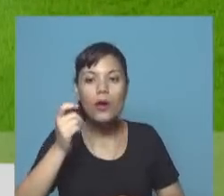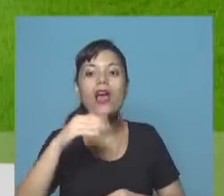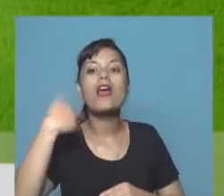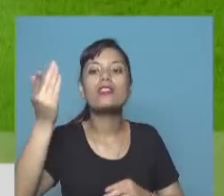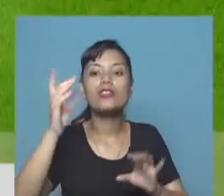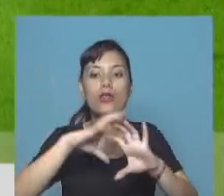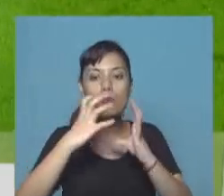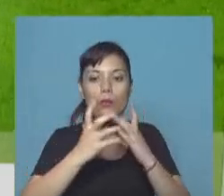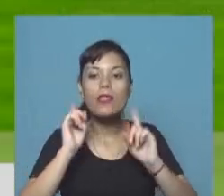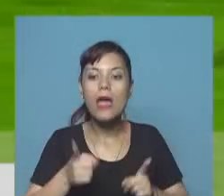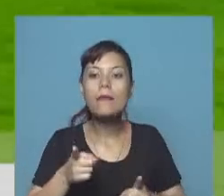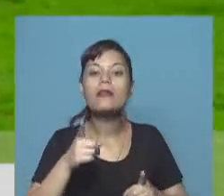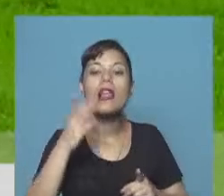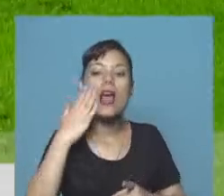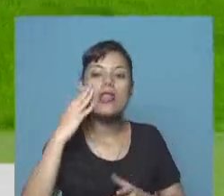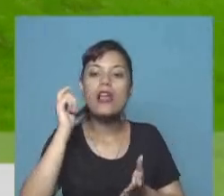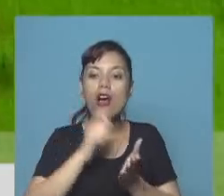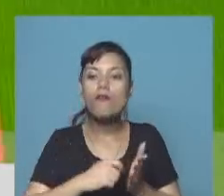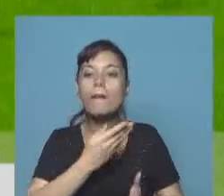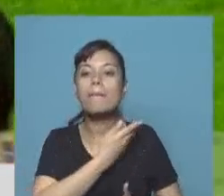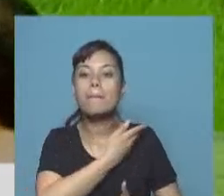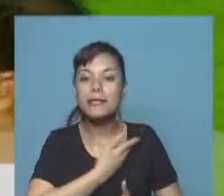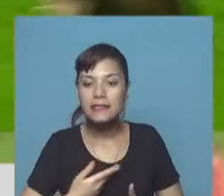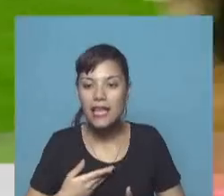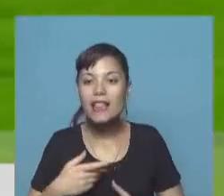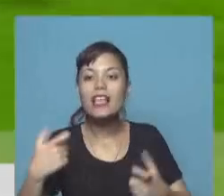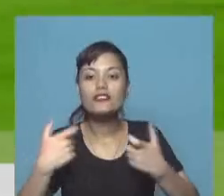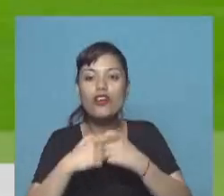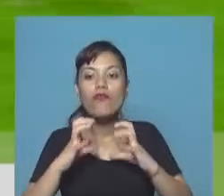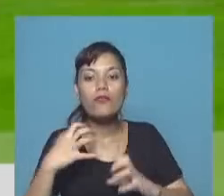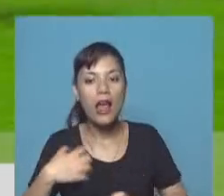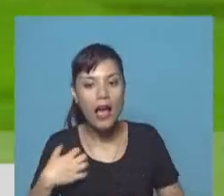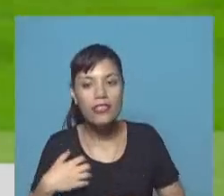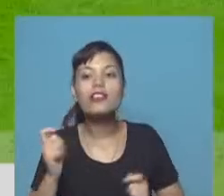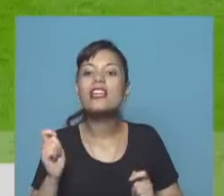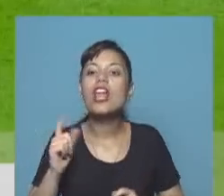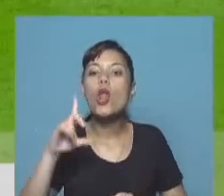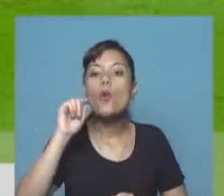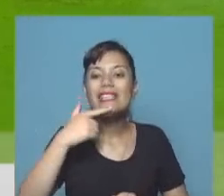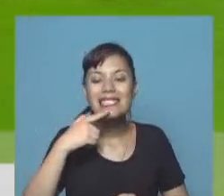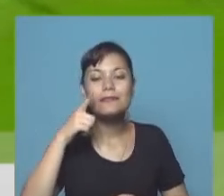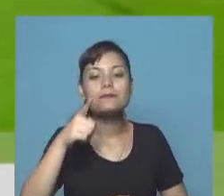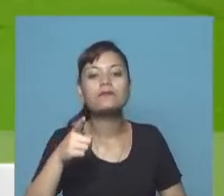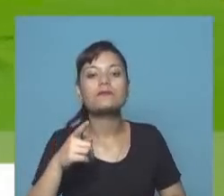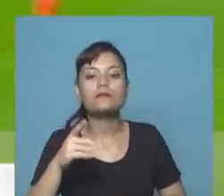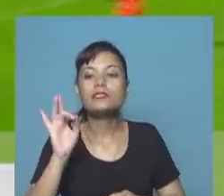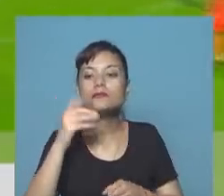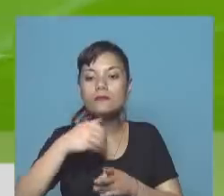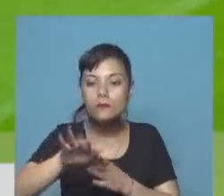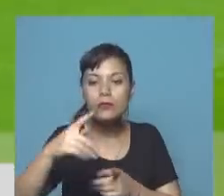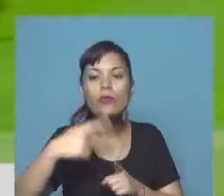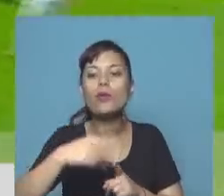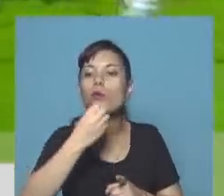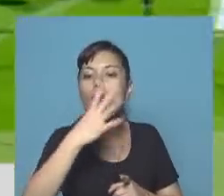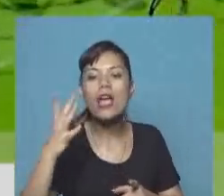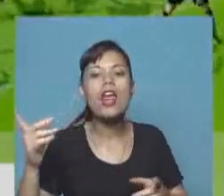internacional. En un comunicado que esta tarde firmó el presidente de la Asociación del Fútbol Argentino, estamos hablando de Luis Segura, va a quedar descartado para cualquier